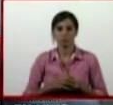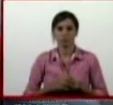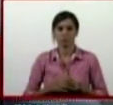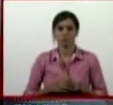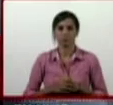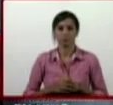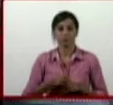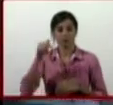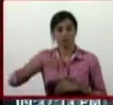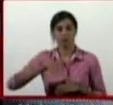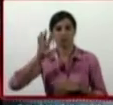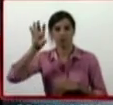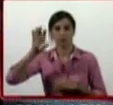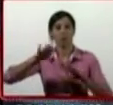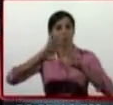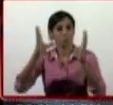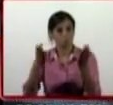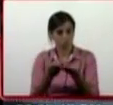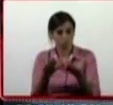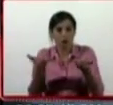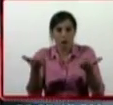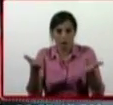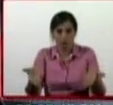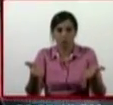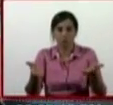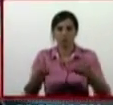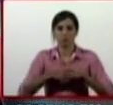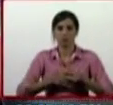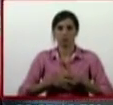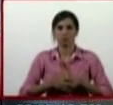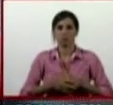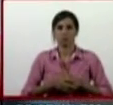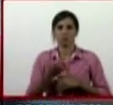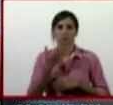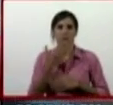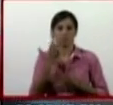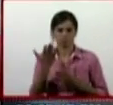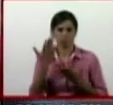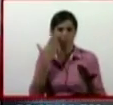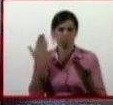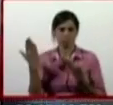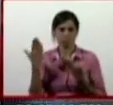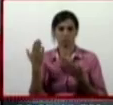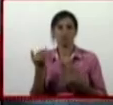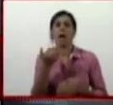nuestra patria y del mundo actual. Aquí está.